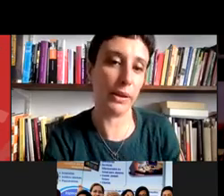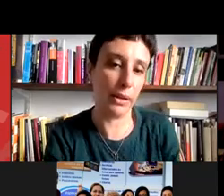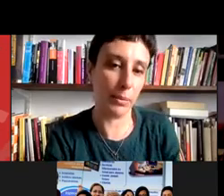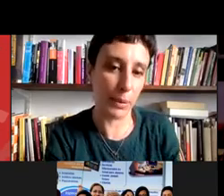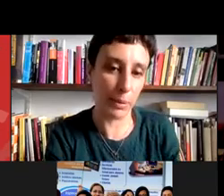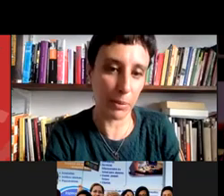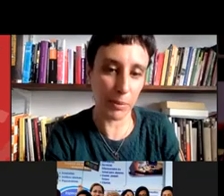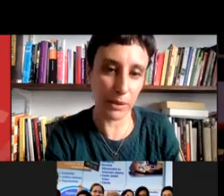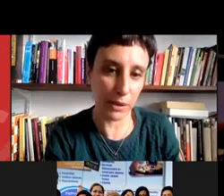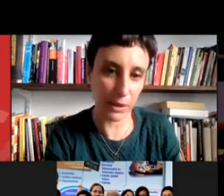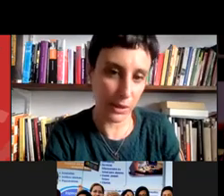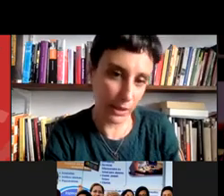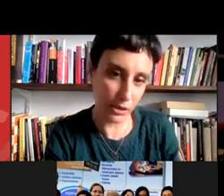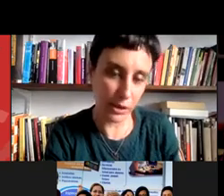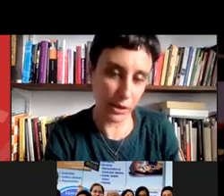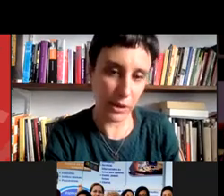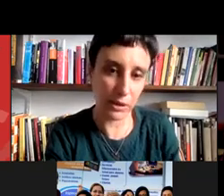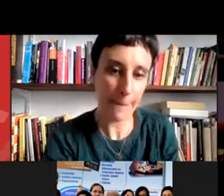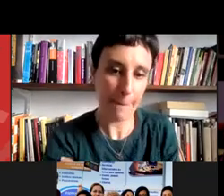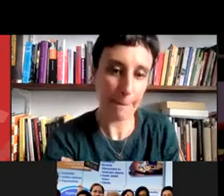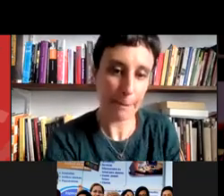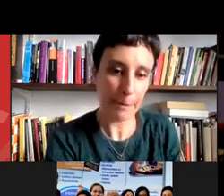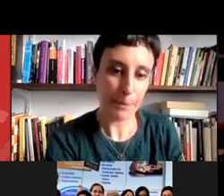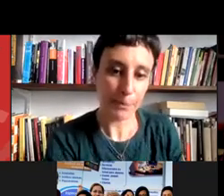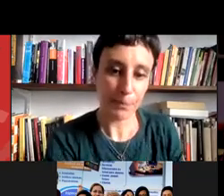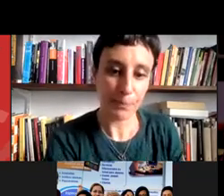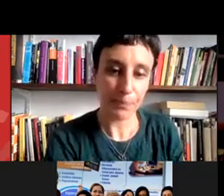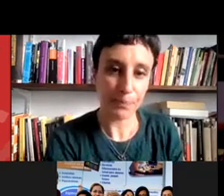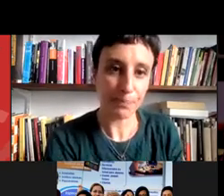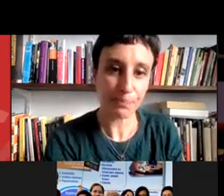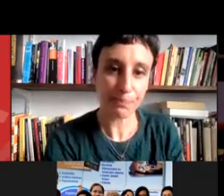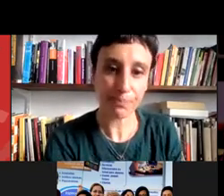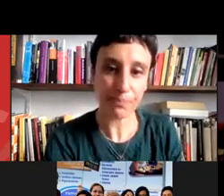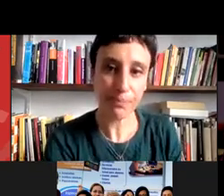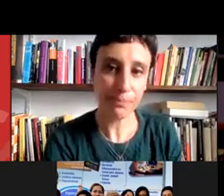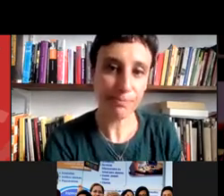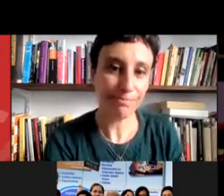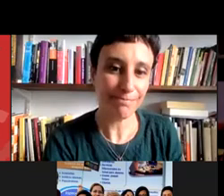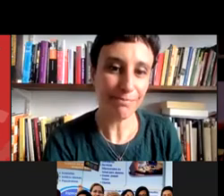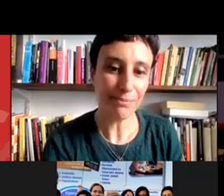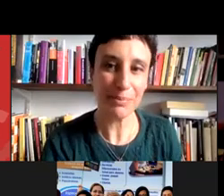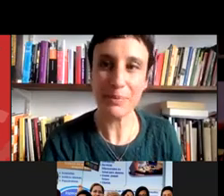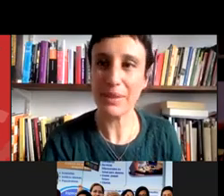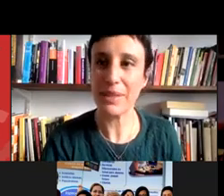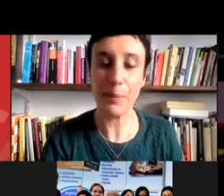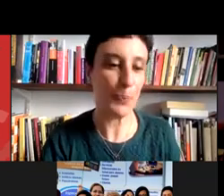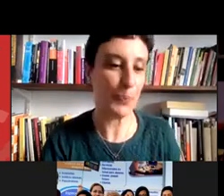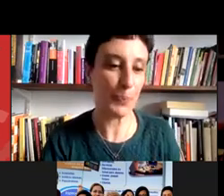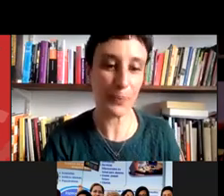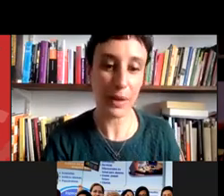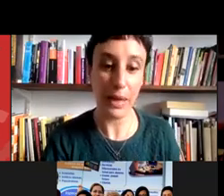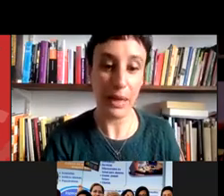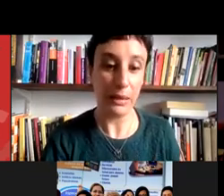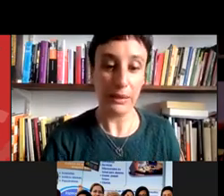cuidadores desde el primer momento y desde que son niñas. Bueno, ya nos hemos excedido bastante de la hora y